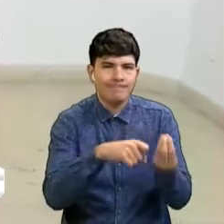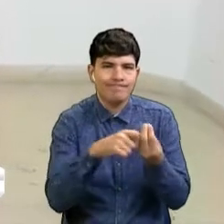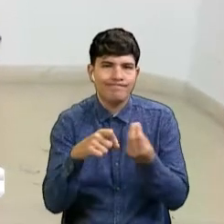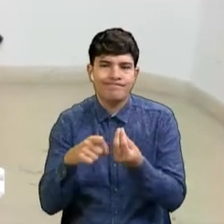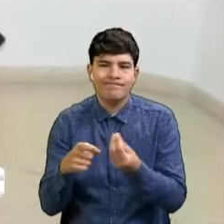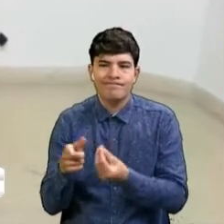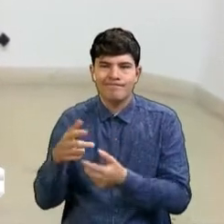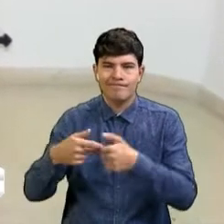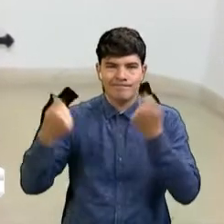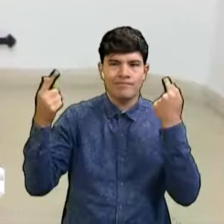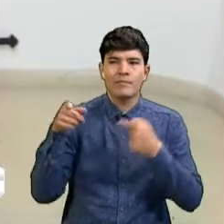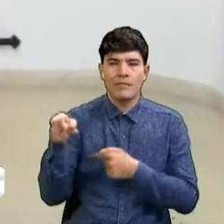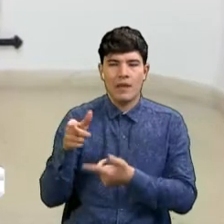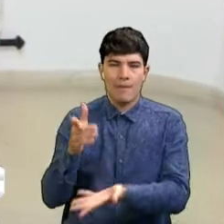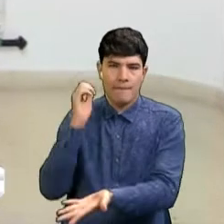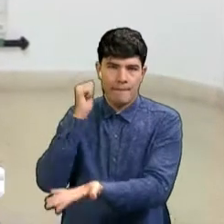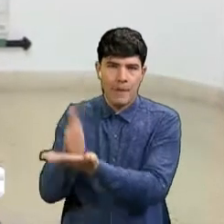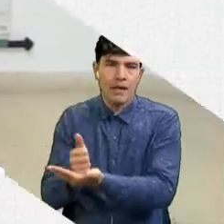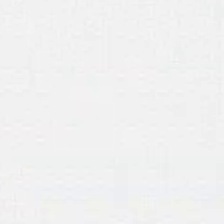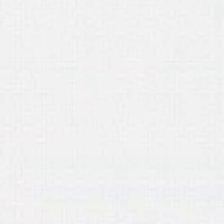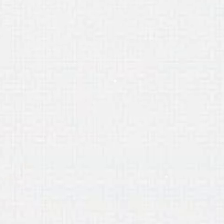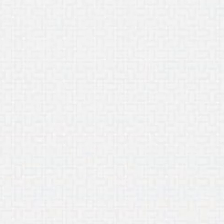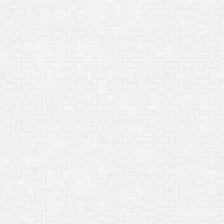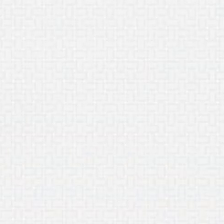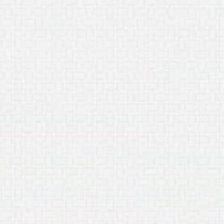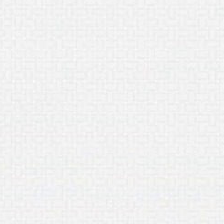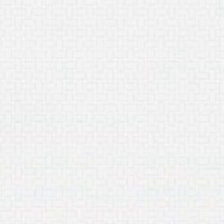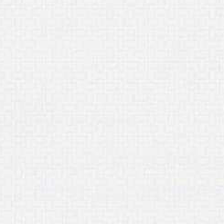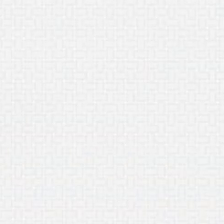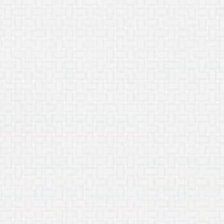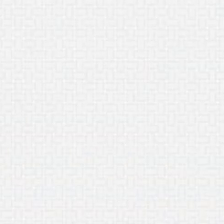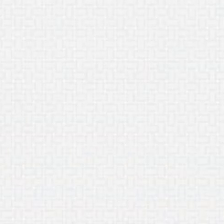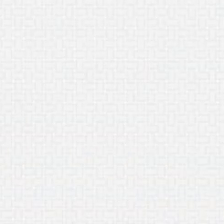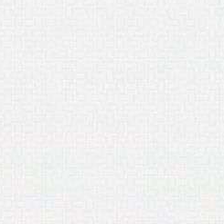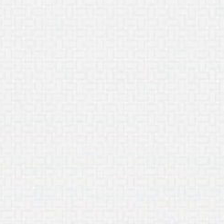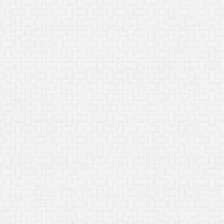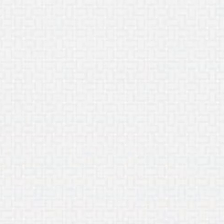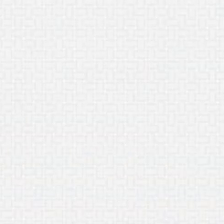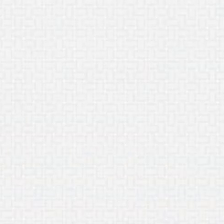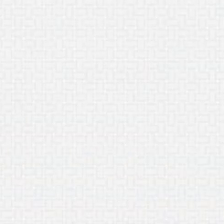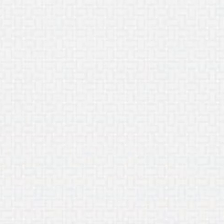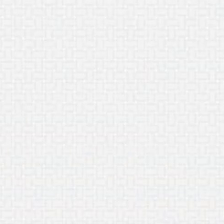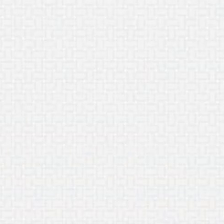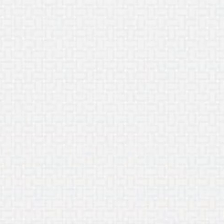quedó a órdenes de la Fiscalía en Río Negro por homicidio. Canaltro.com